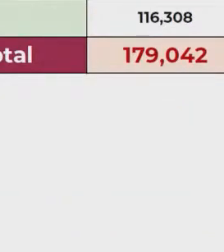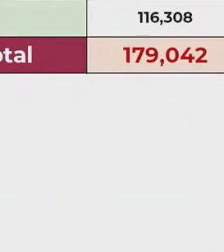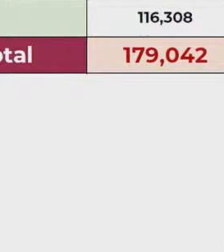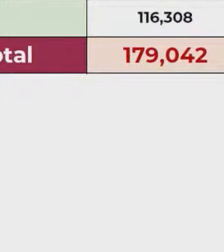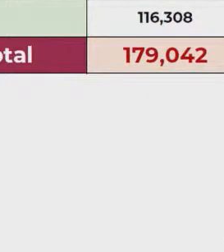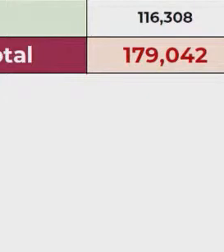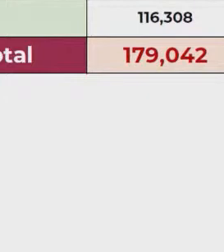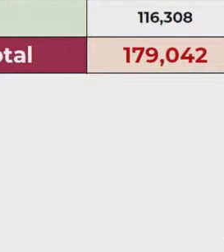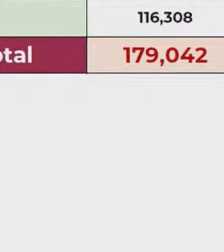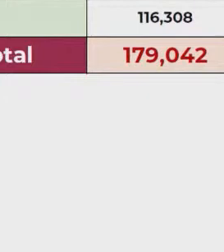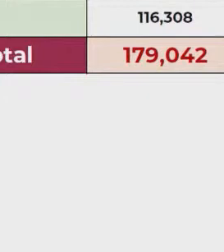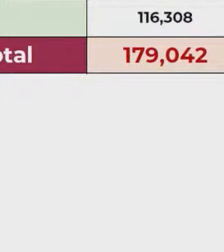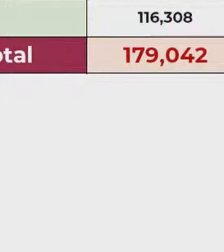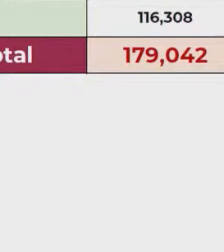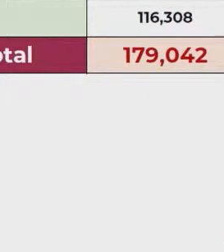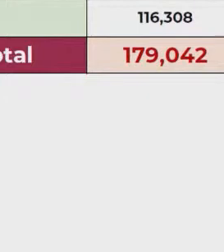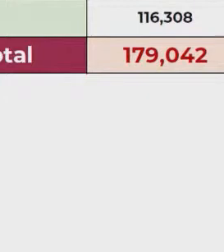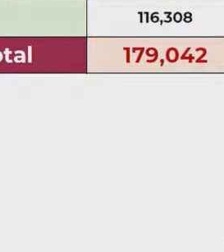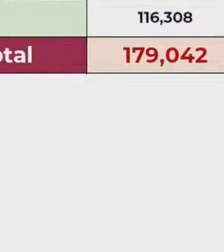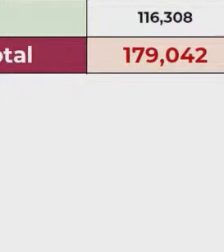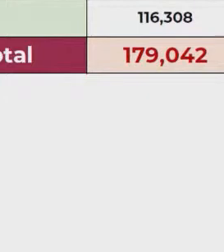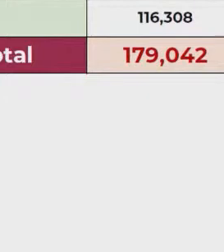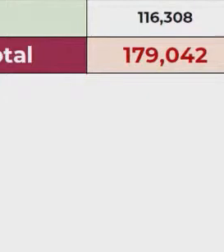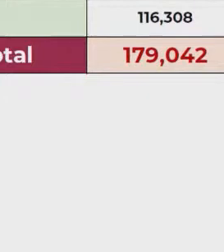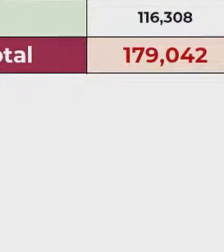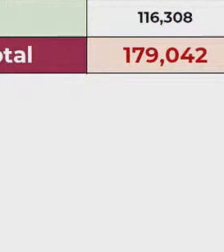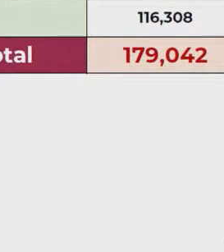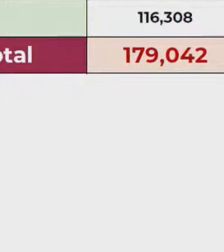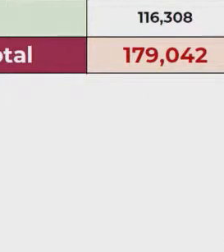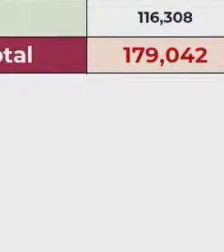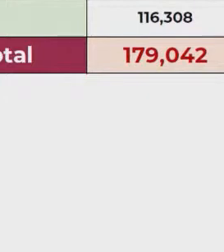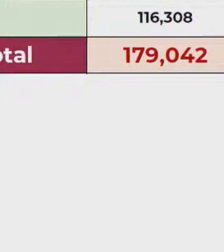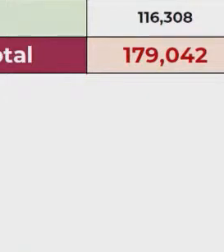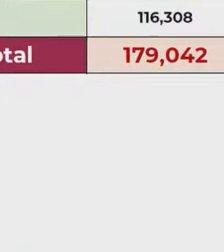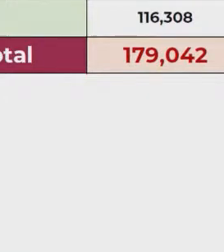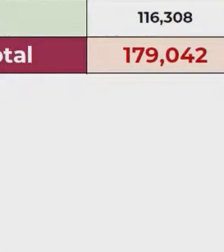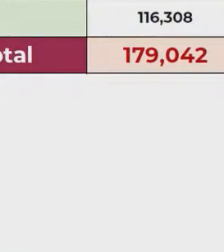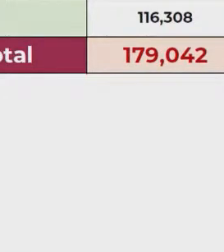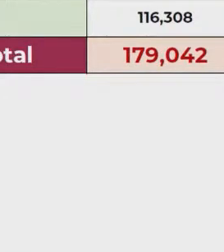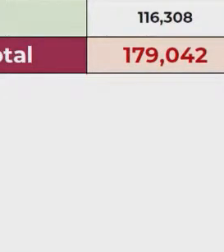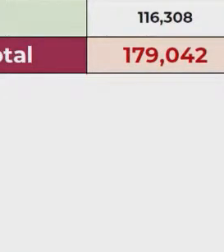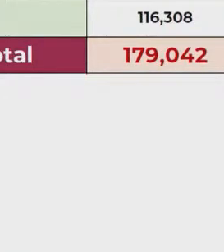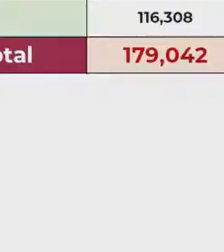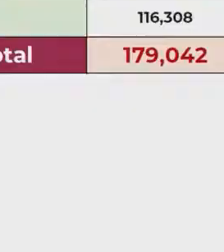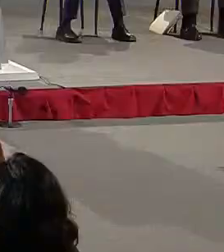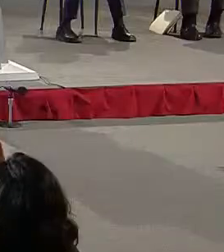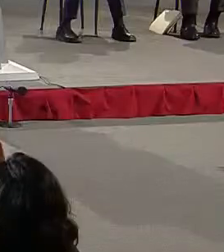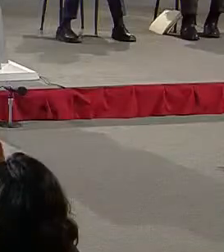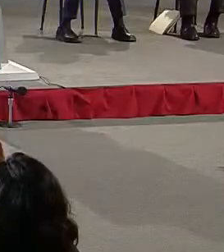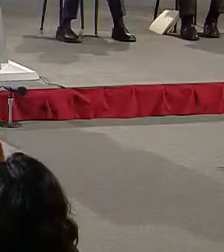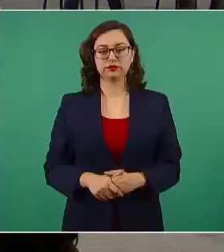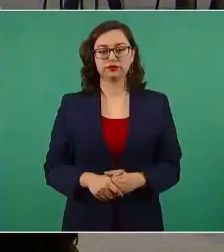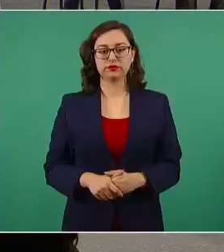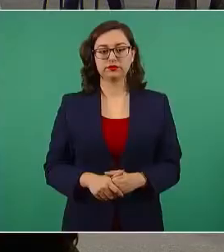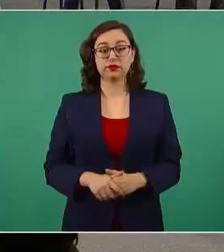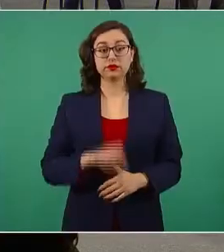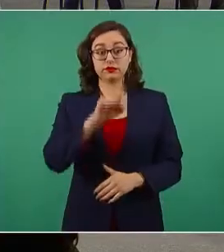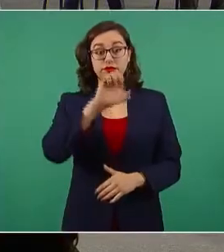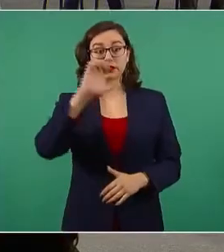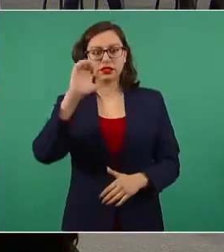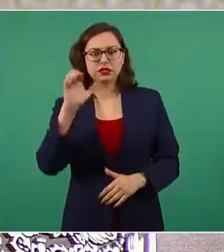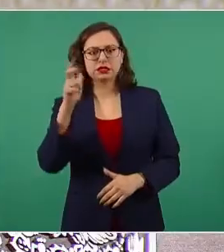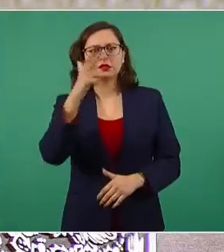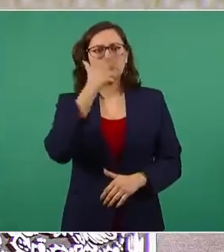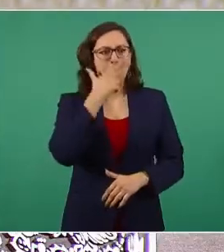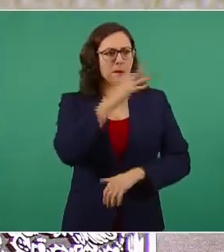de Chihuahua, que ahí maneja que es el 62%, pero sin embargo, si se hace un análisis por parte del gobierno estatal, nos